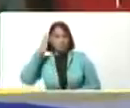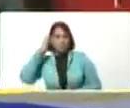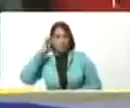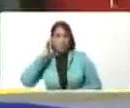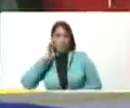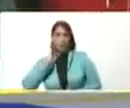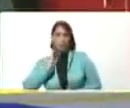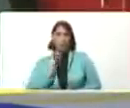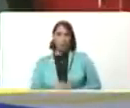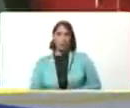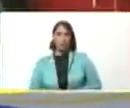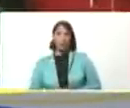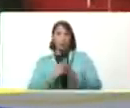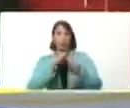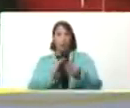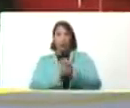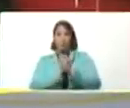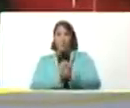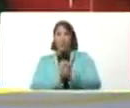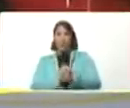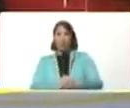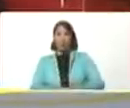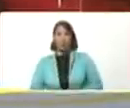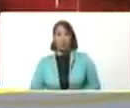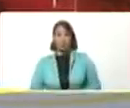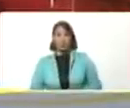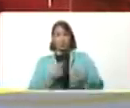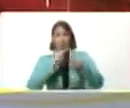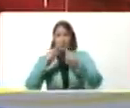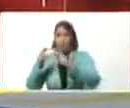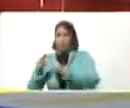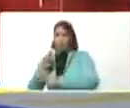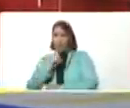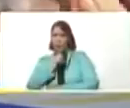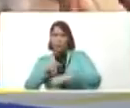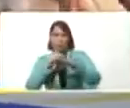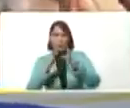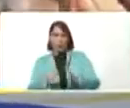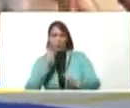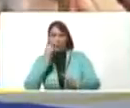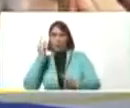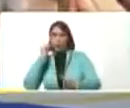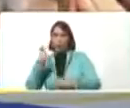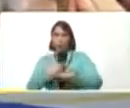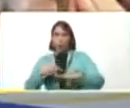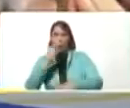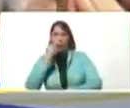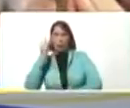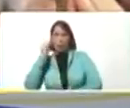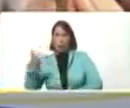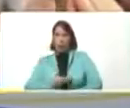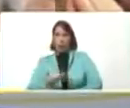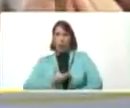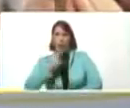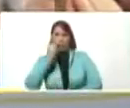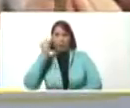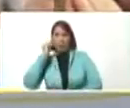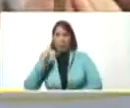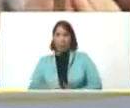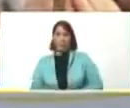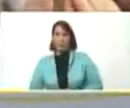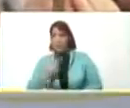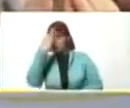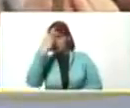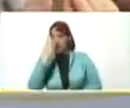Jacqueline, Laya, todos los compañeros que conozco su nombre, ministros, ministras, gobernadores, alcaldes,